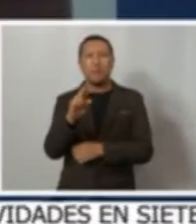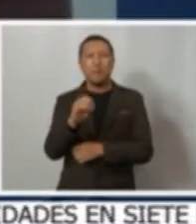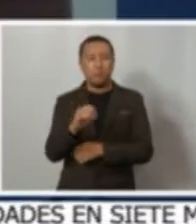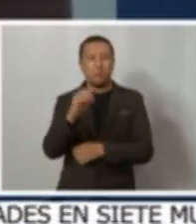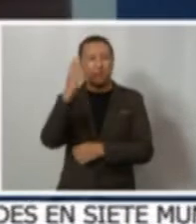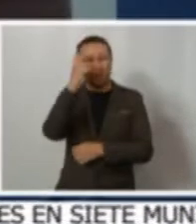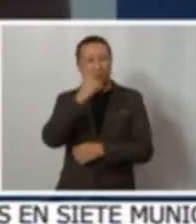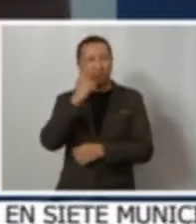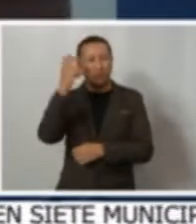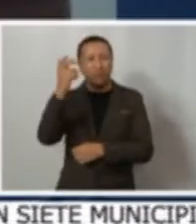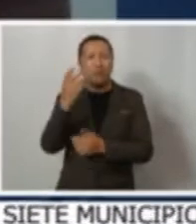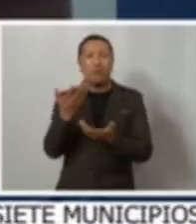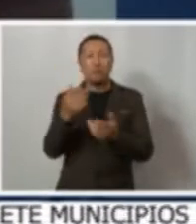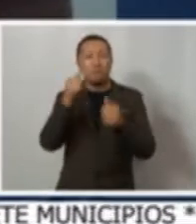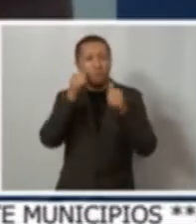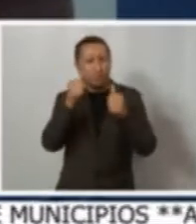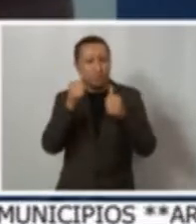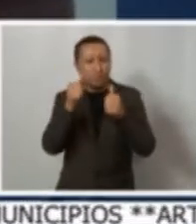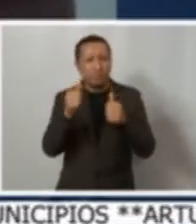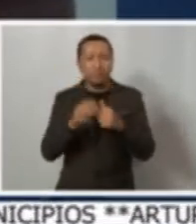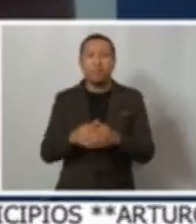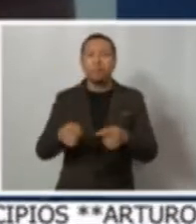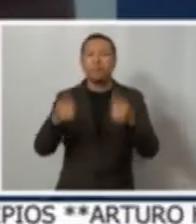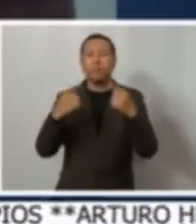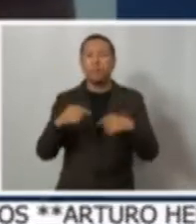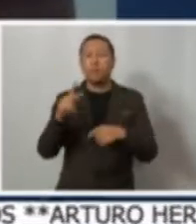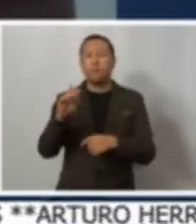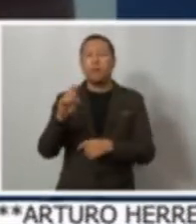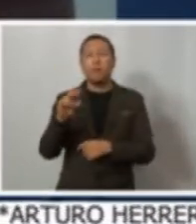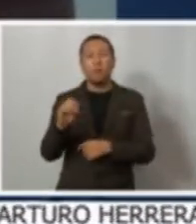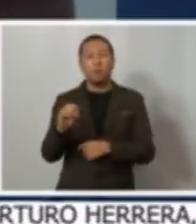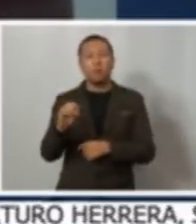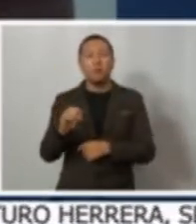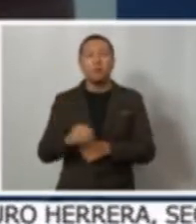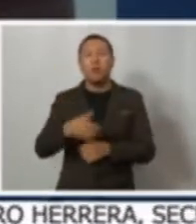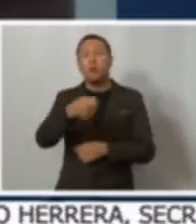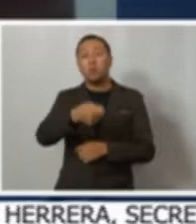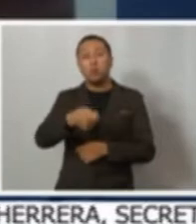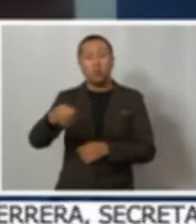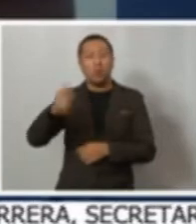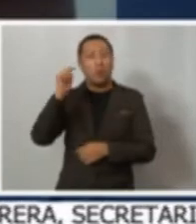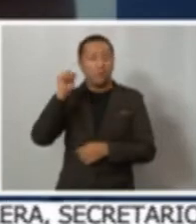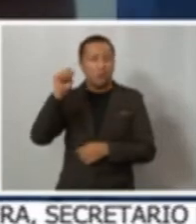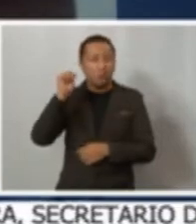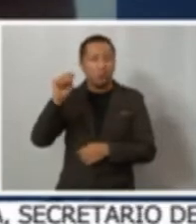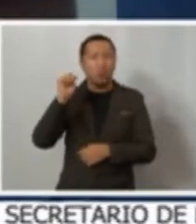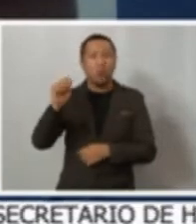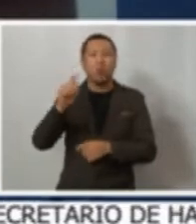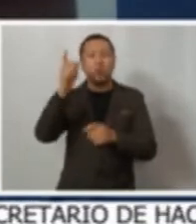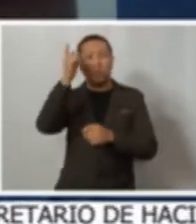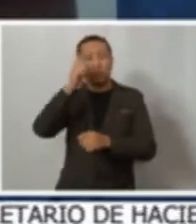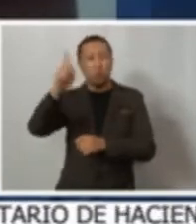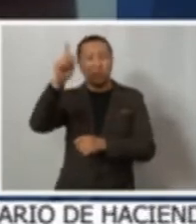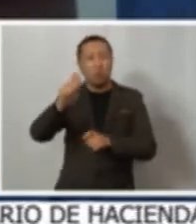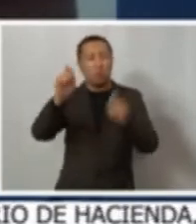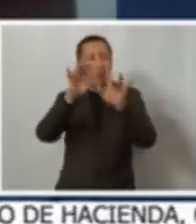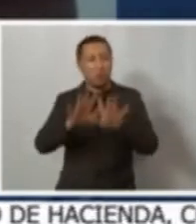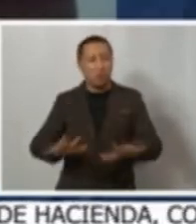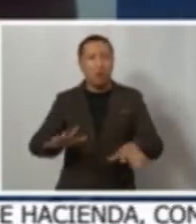de esta transmisión. Pedro Aguirre García dice, saludos desde Tabasco, Dios los bendiga, agradecemos su información ya que tenemos